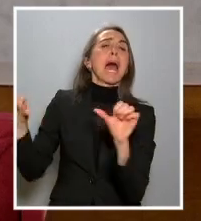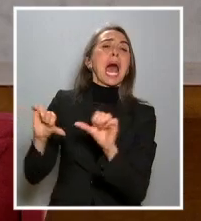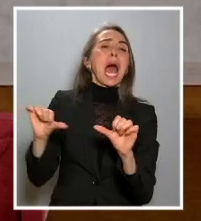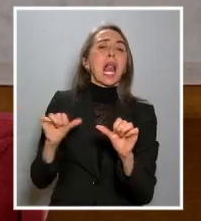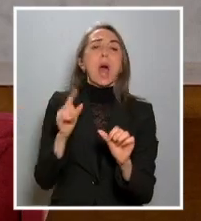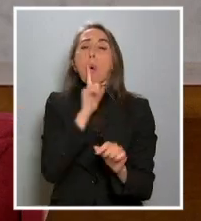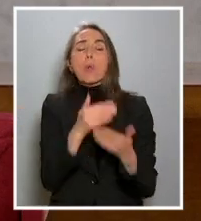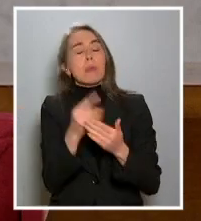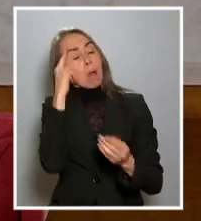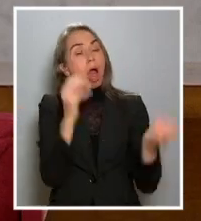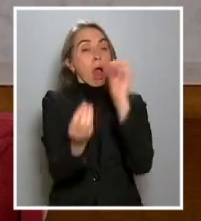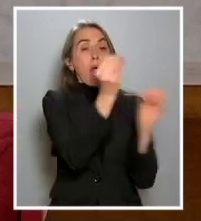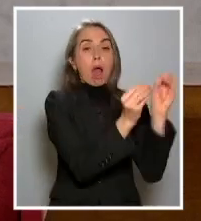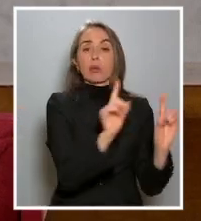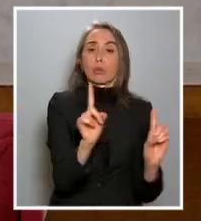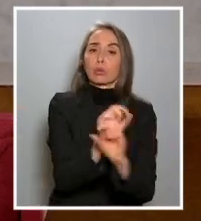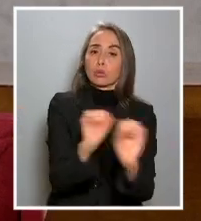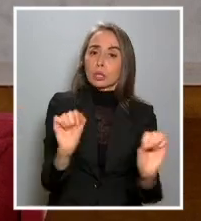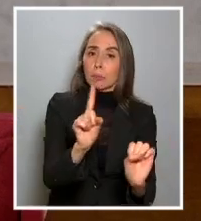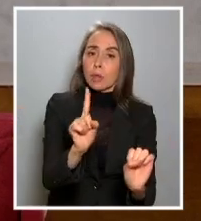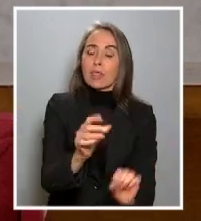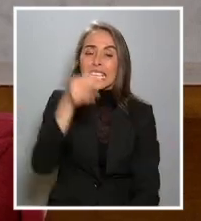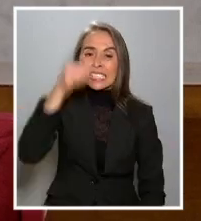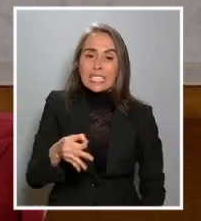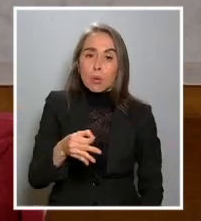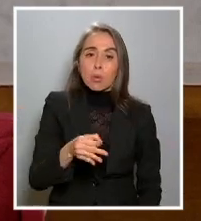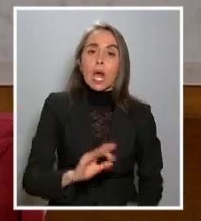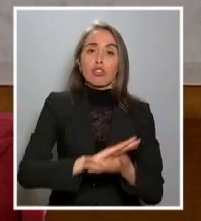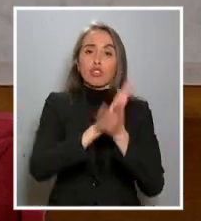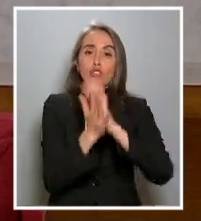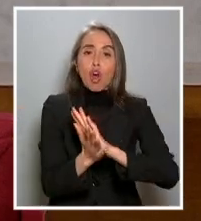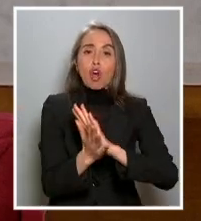la improvisación. Nos vamos a asegurar que todos los